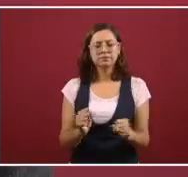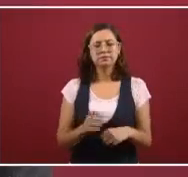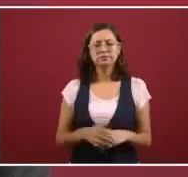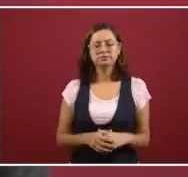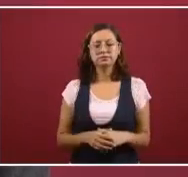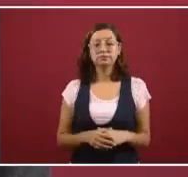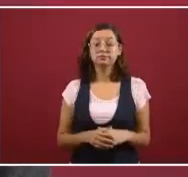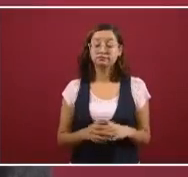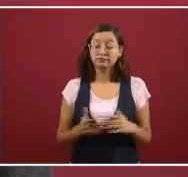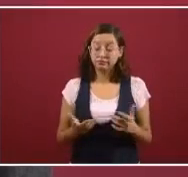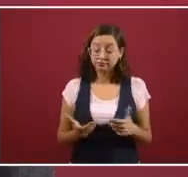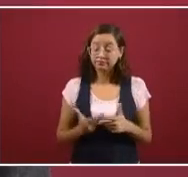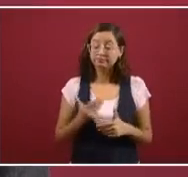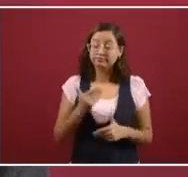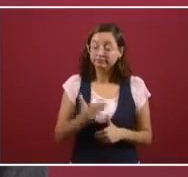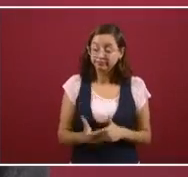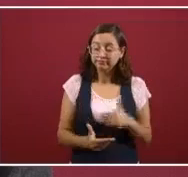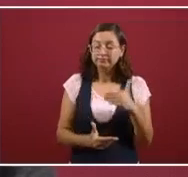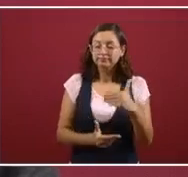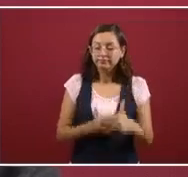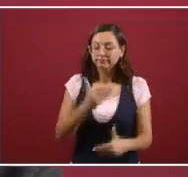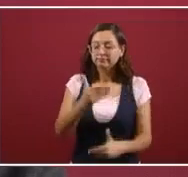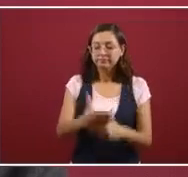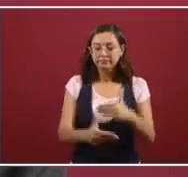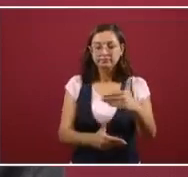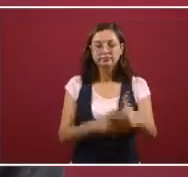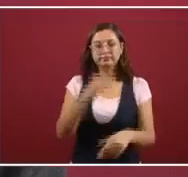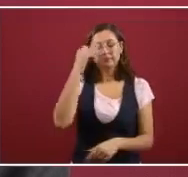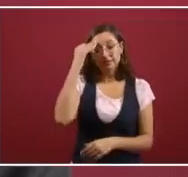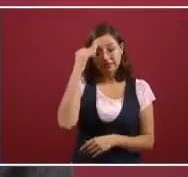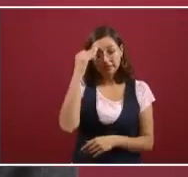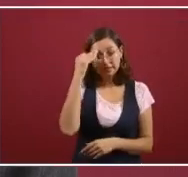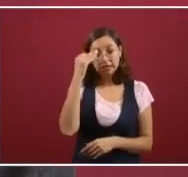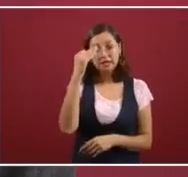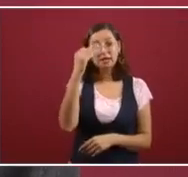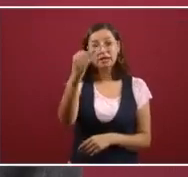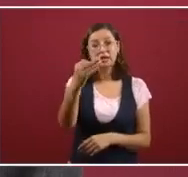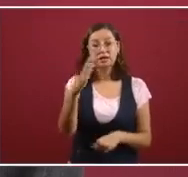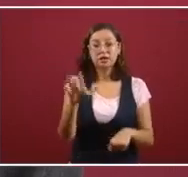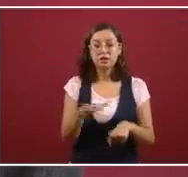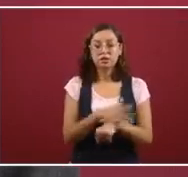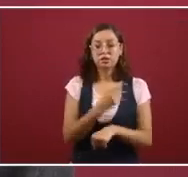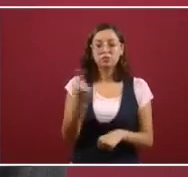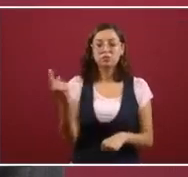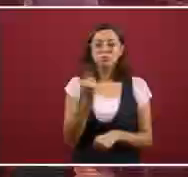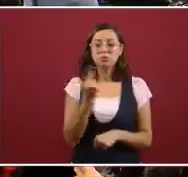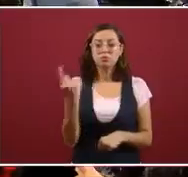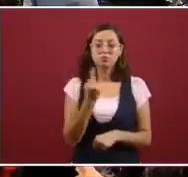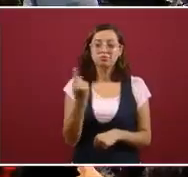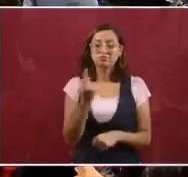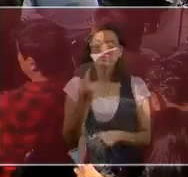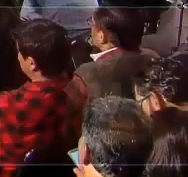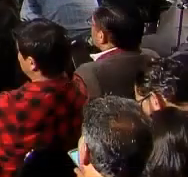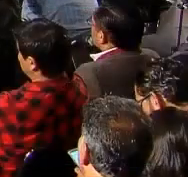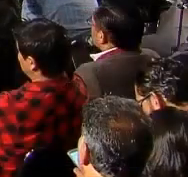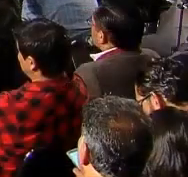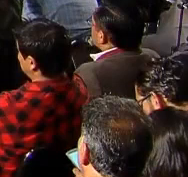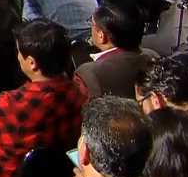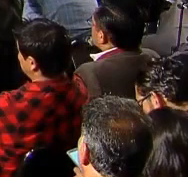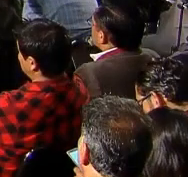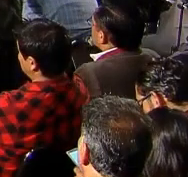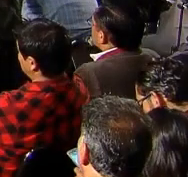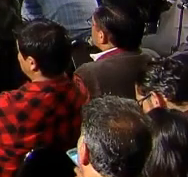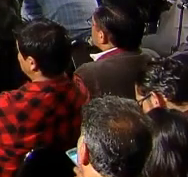Lleva un tiempo, ya lo dije, porque estaba muy podrido todo.